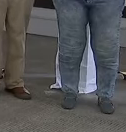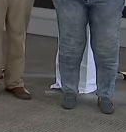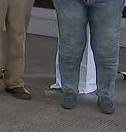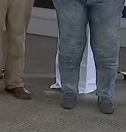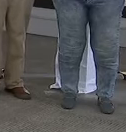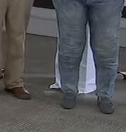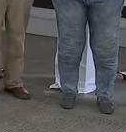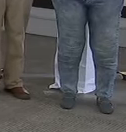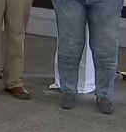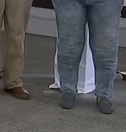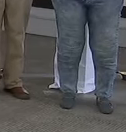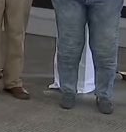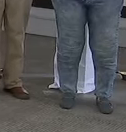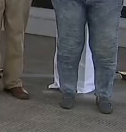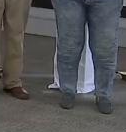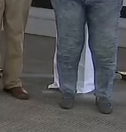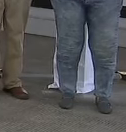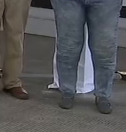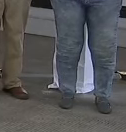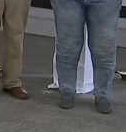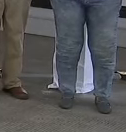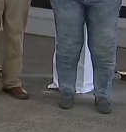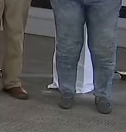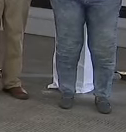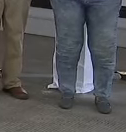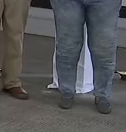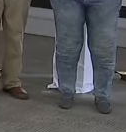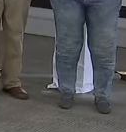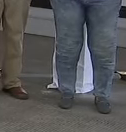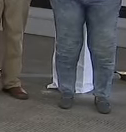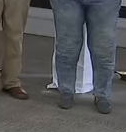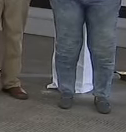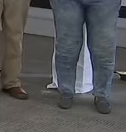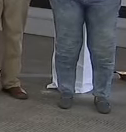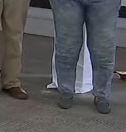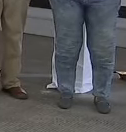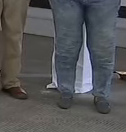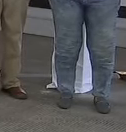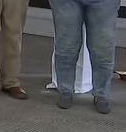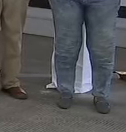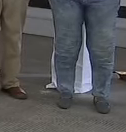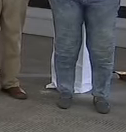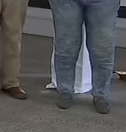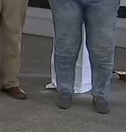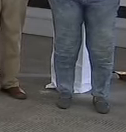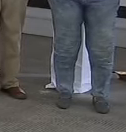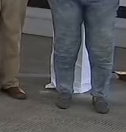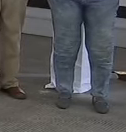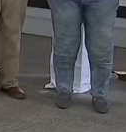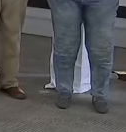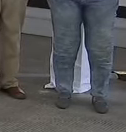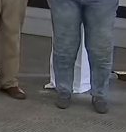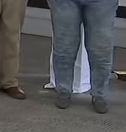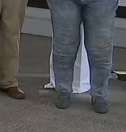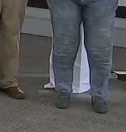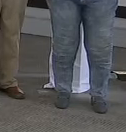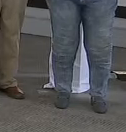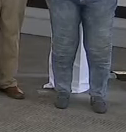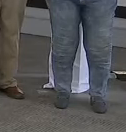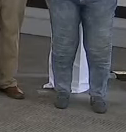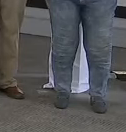predio. De ahí tenemos a Tejistepec, que está aquí, está en el municipio de Tejistepec, a pie de la autopista,